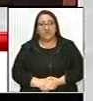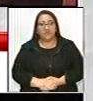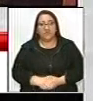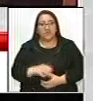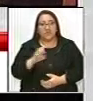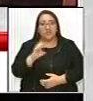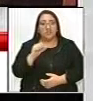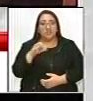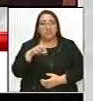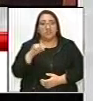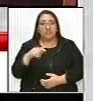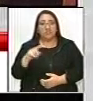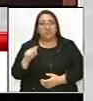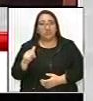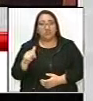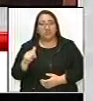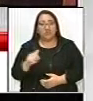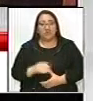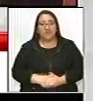Espinosa Cruz.